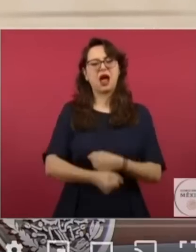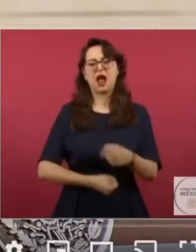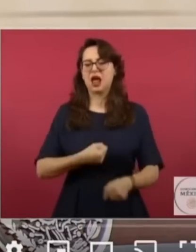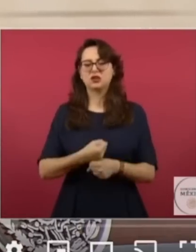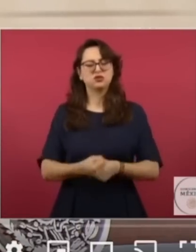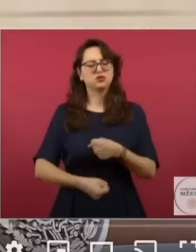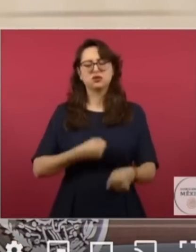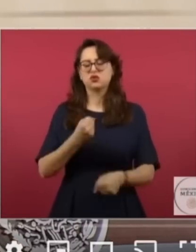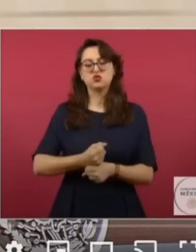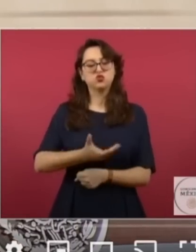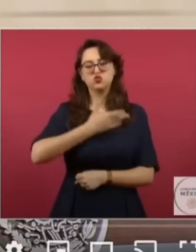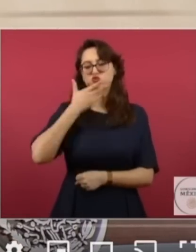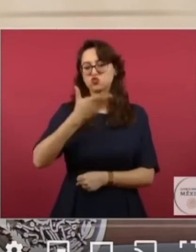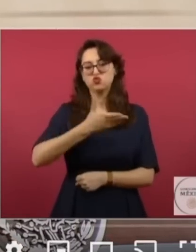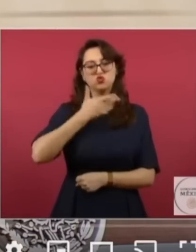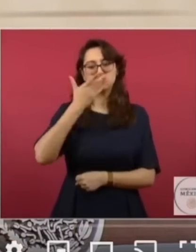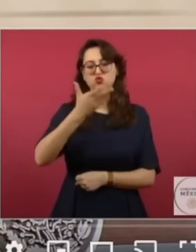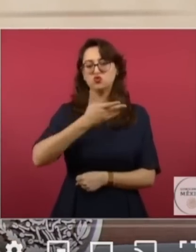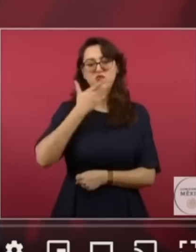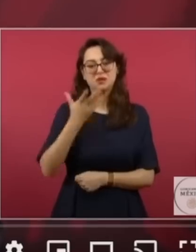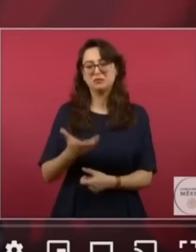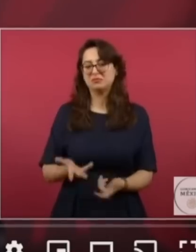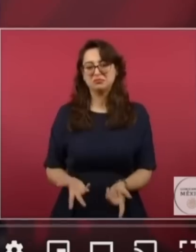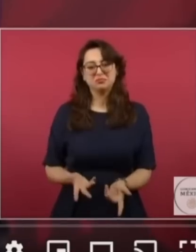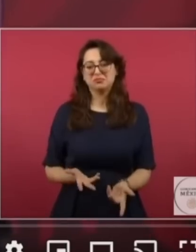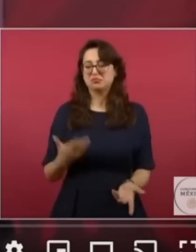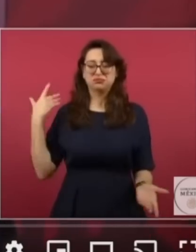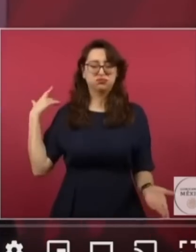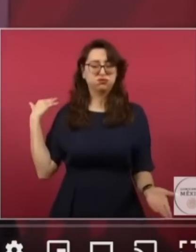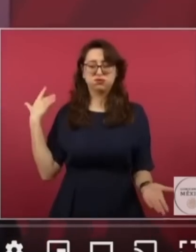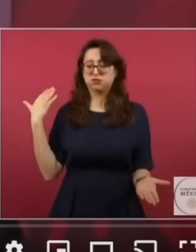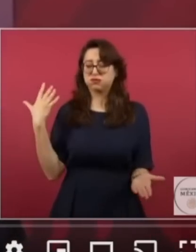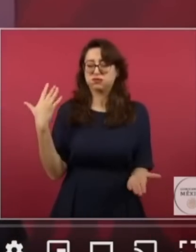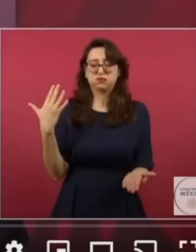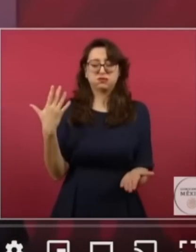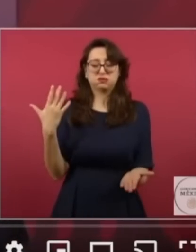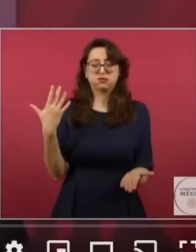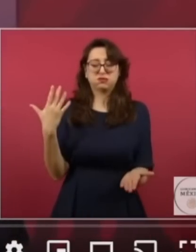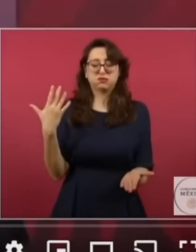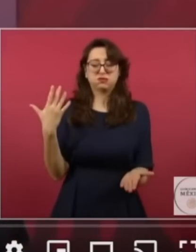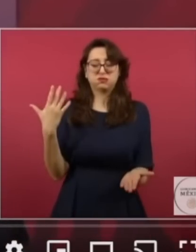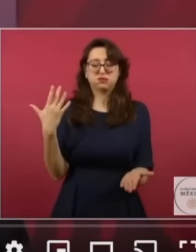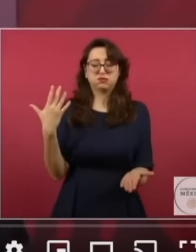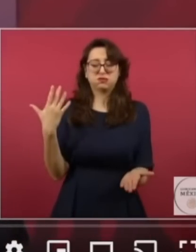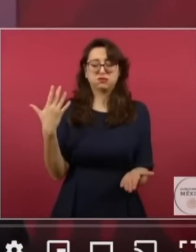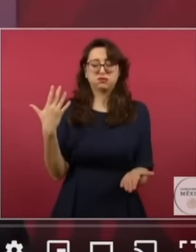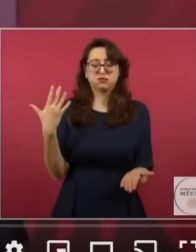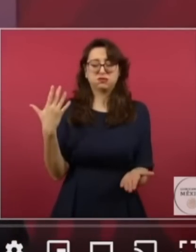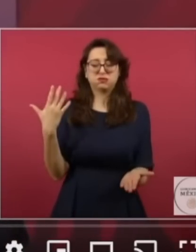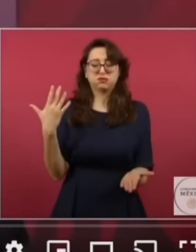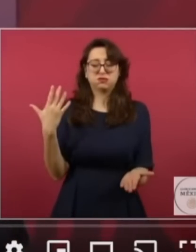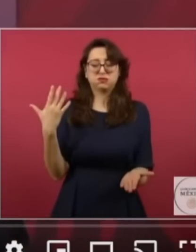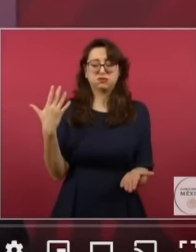de escrito e pues ahí está la gente